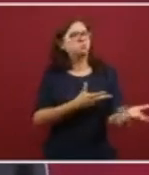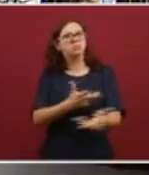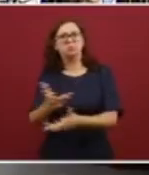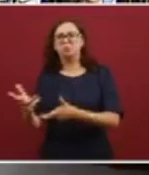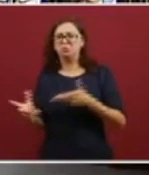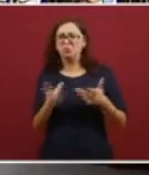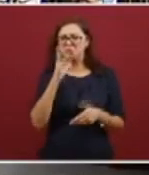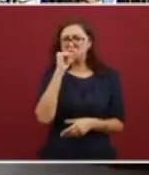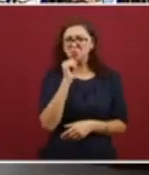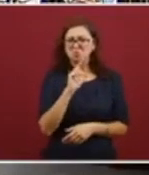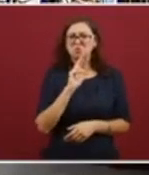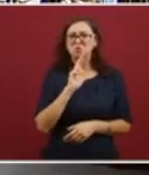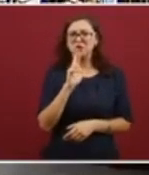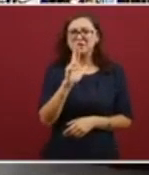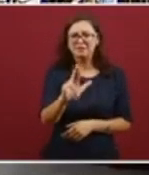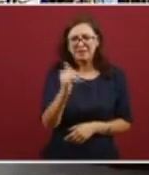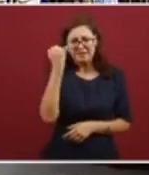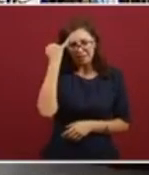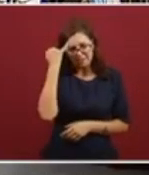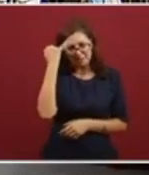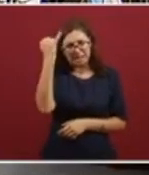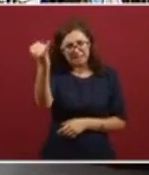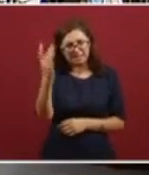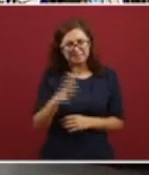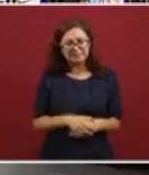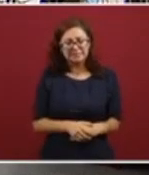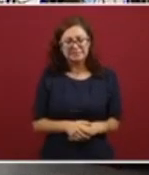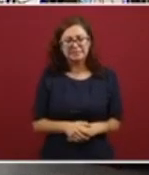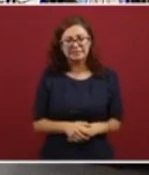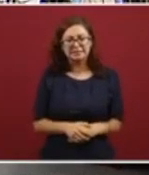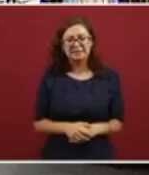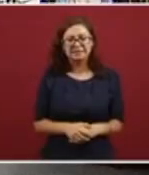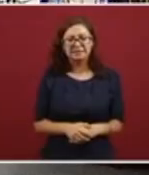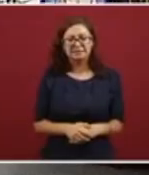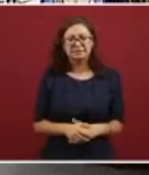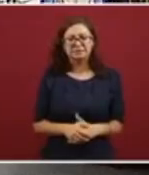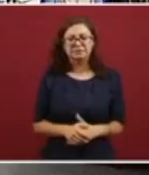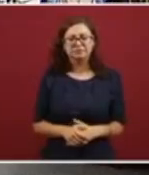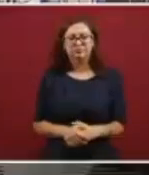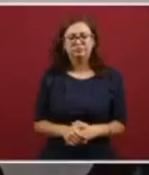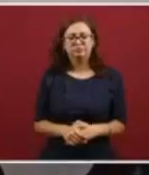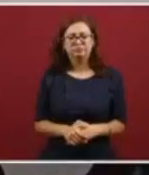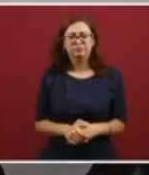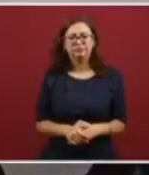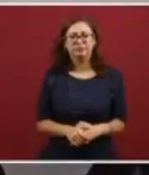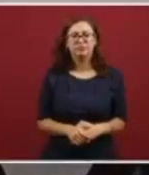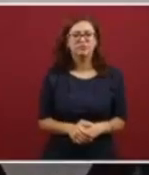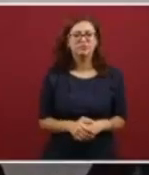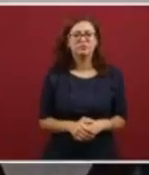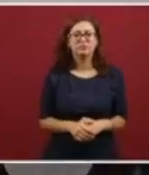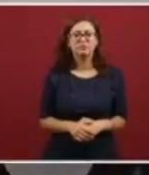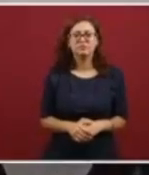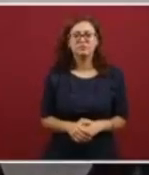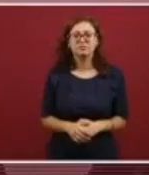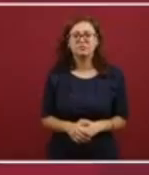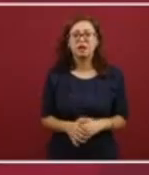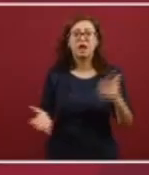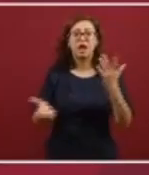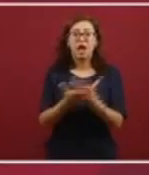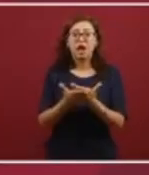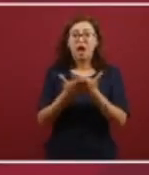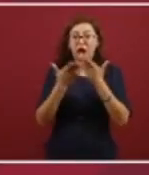Imagínense, sin redes sociales, ahora diciendo, ya no van a poder ir los